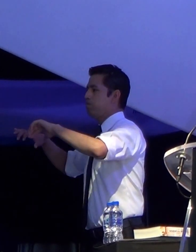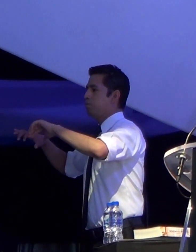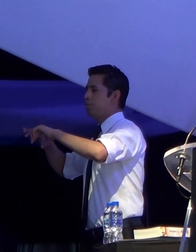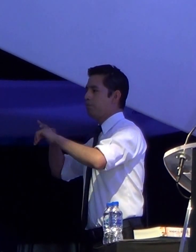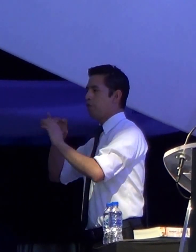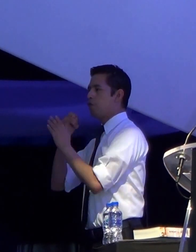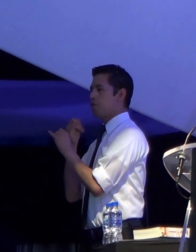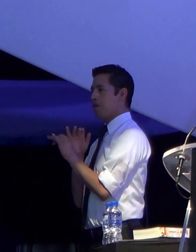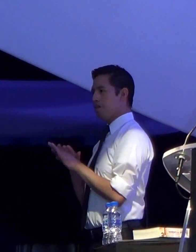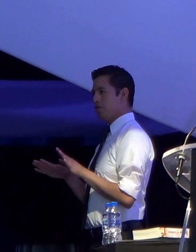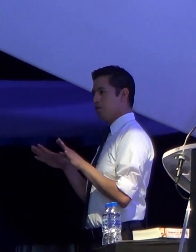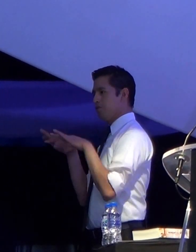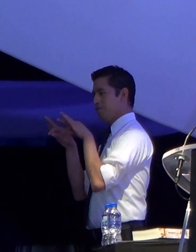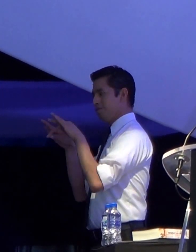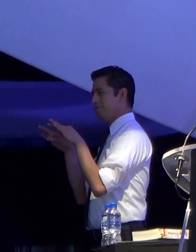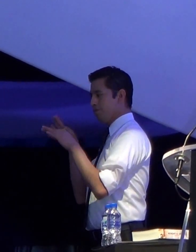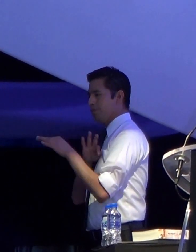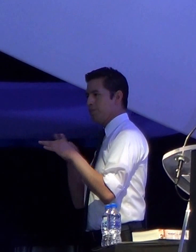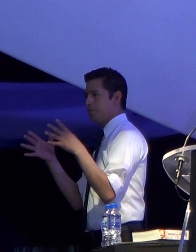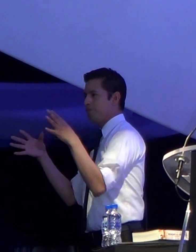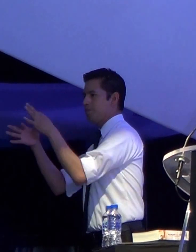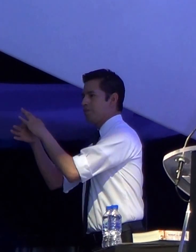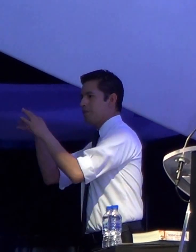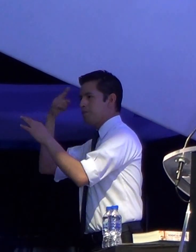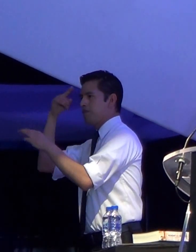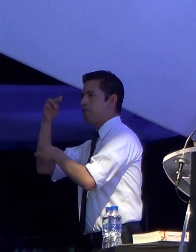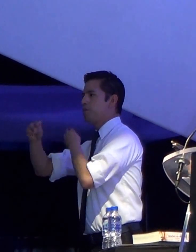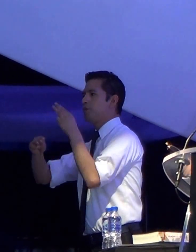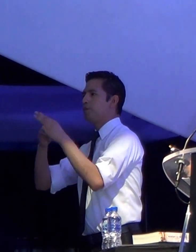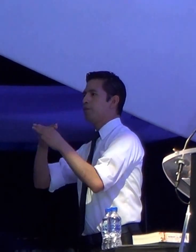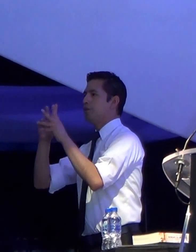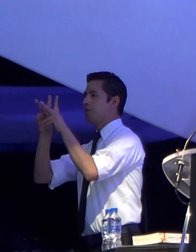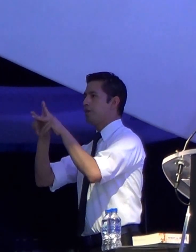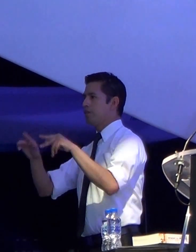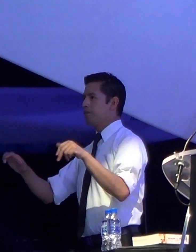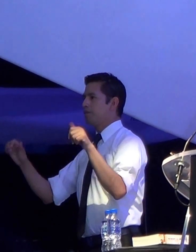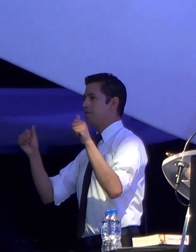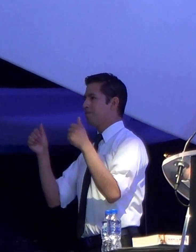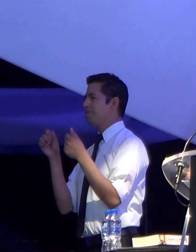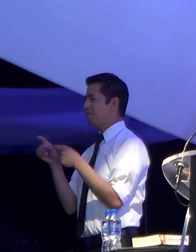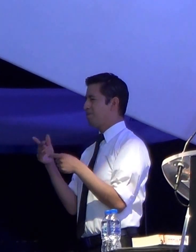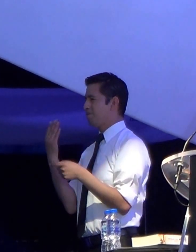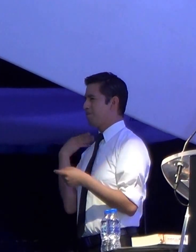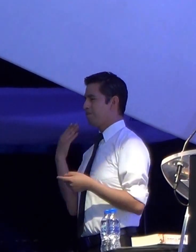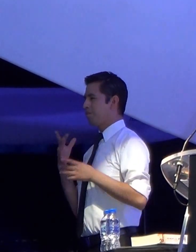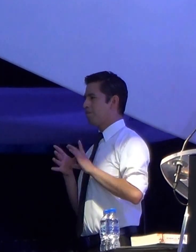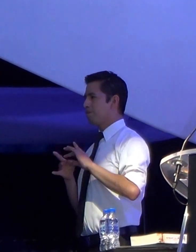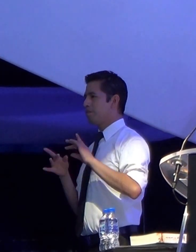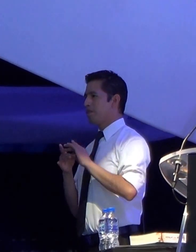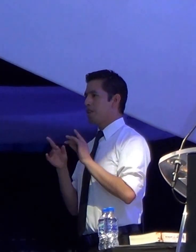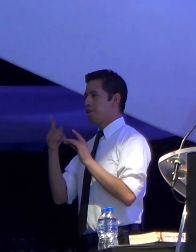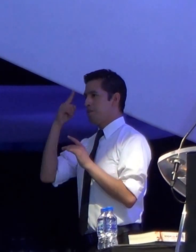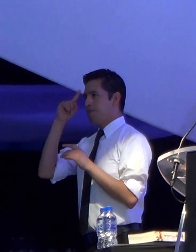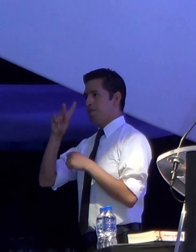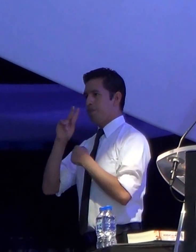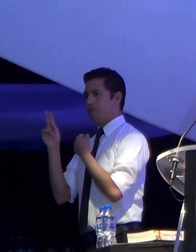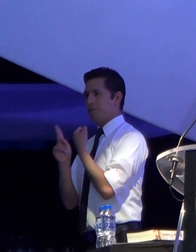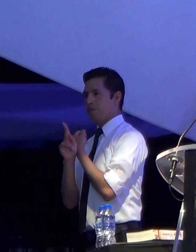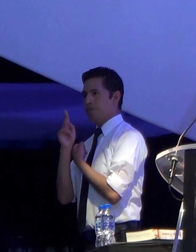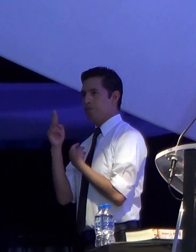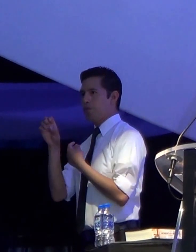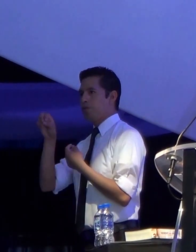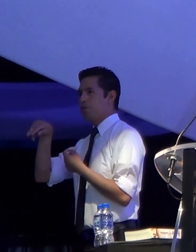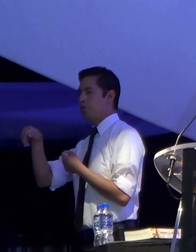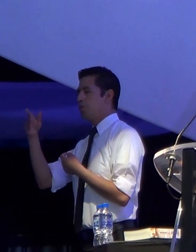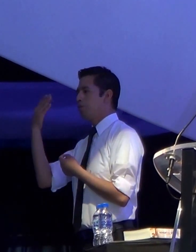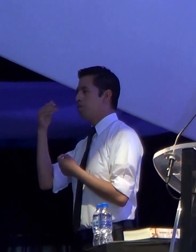la confianza para volver y generar un mundo de paz, como es el que se pretendía en el seno de las Naciones Unidas